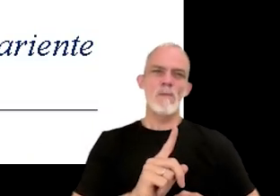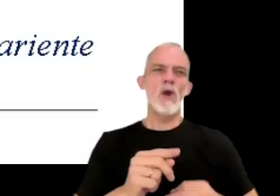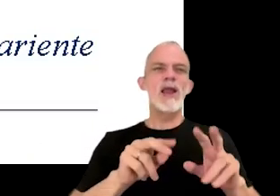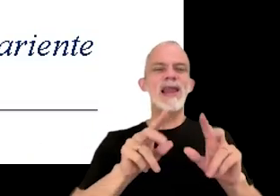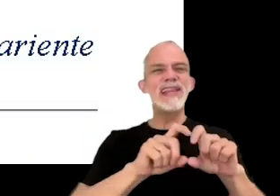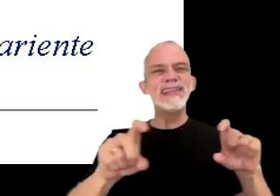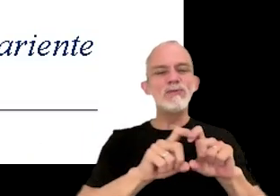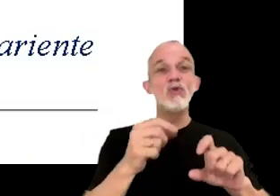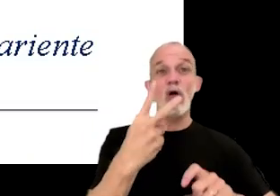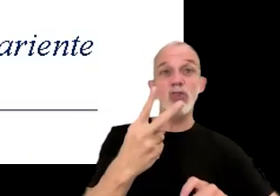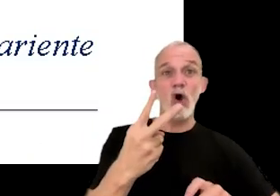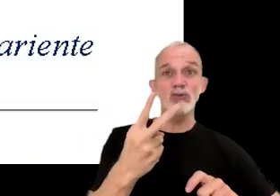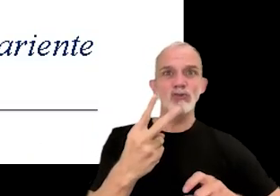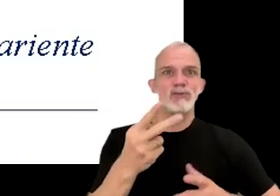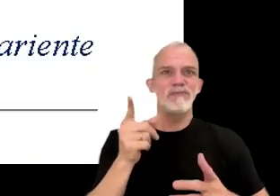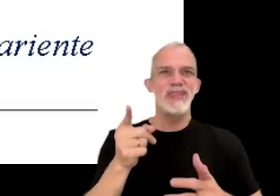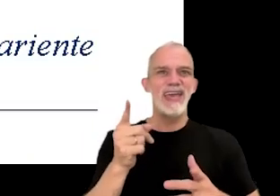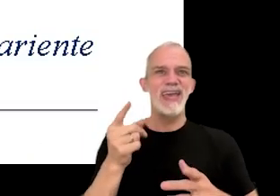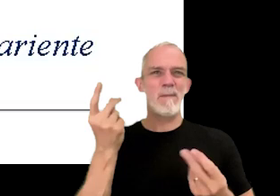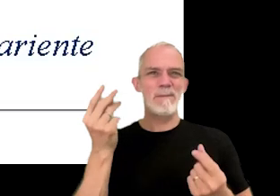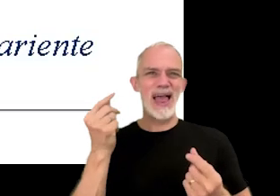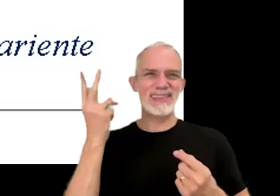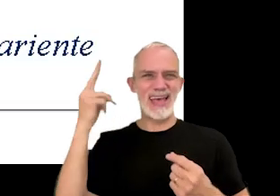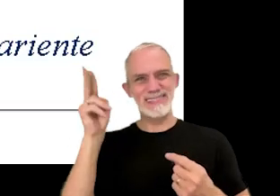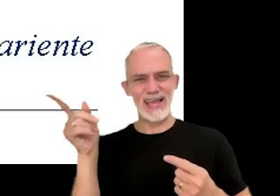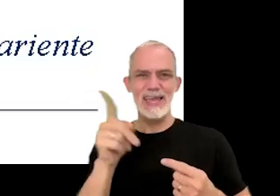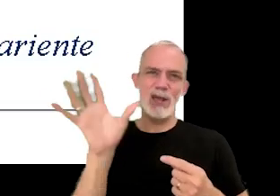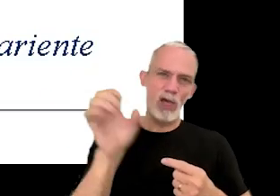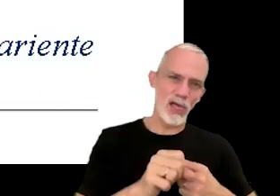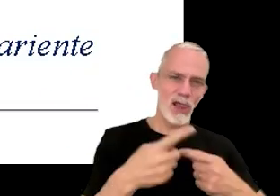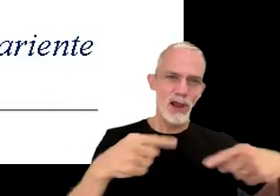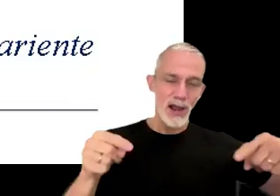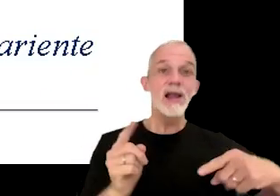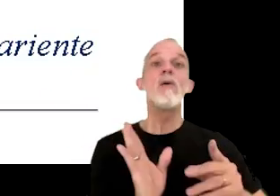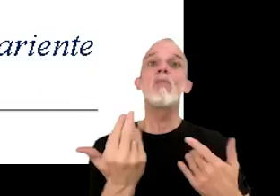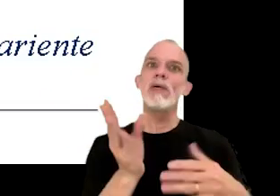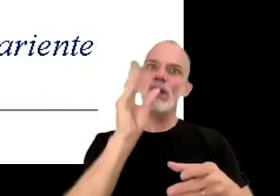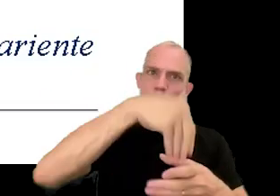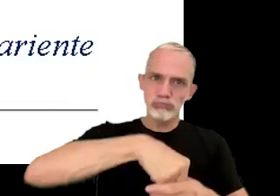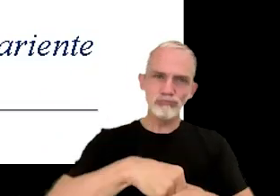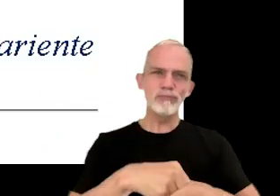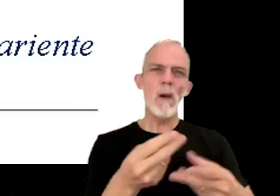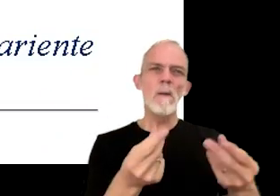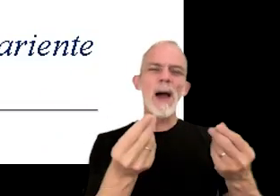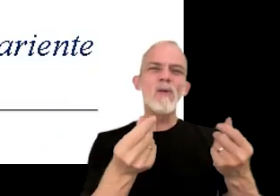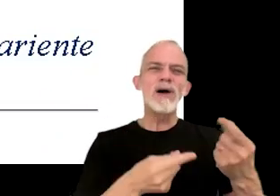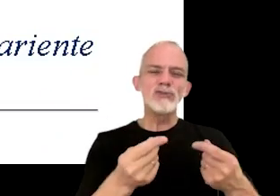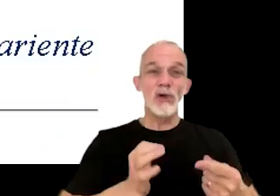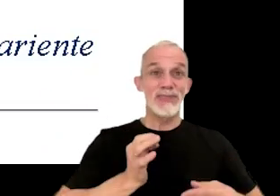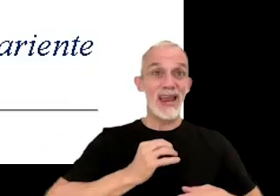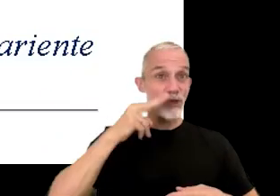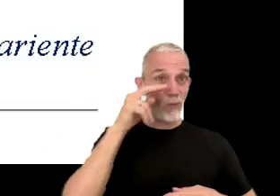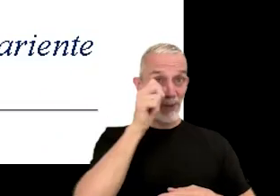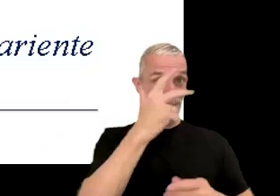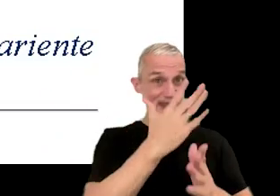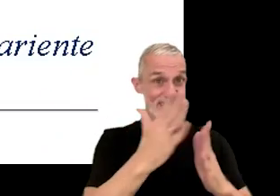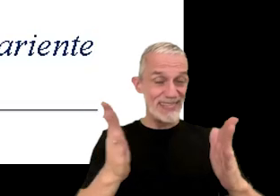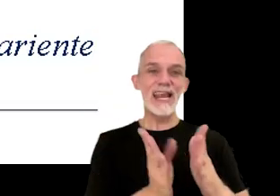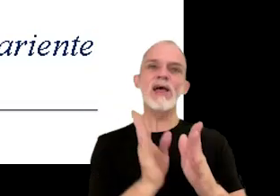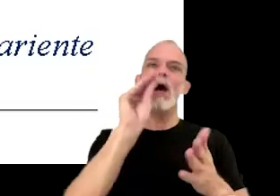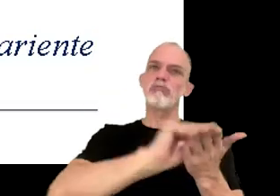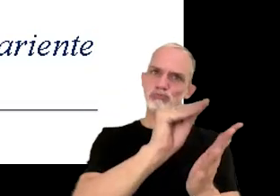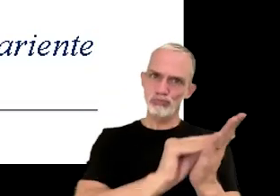la exteriorización de activos, podrá incorporar a la evaluación del 2023 y pagar